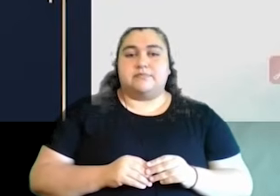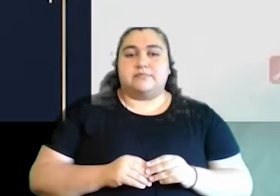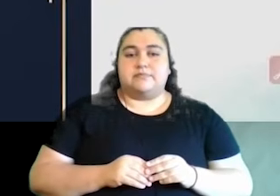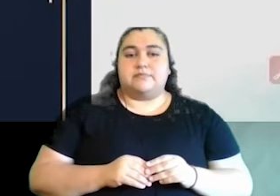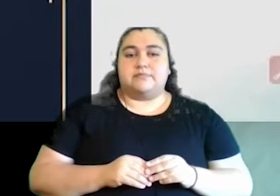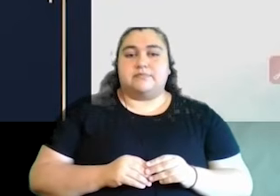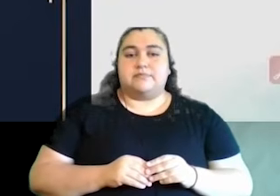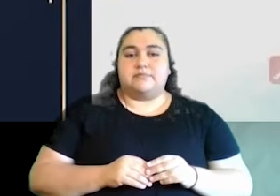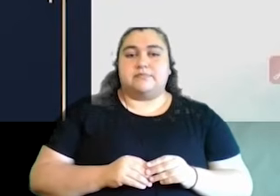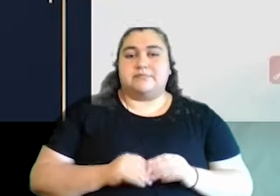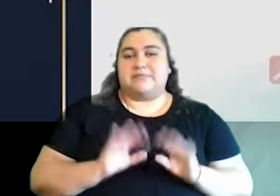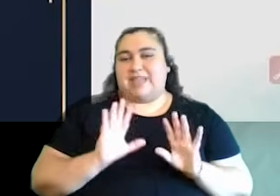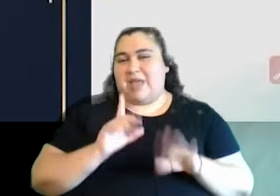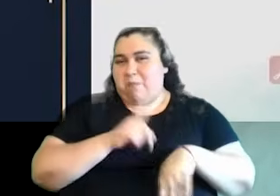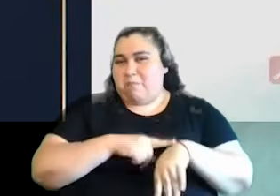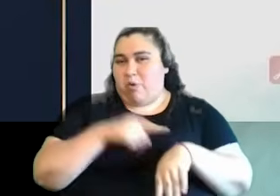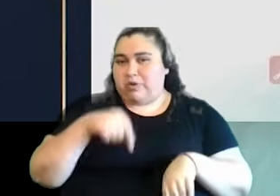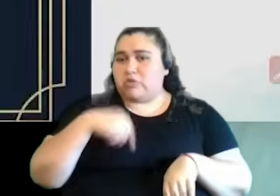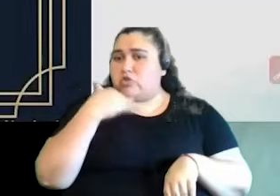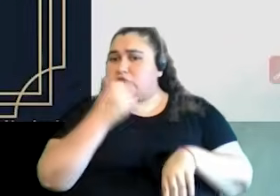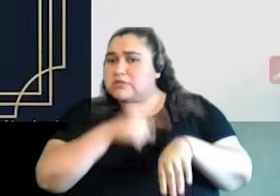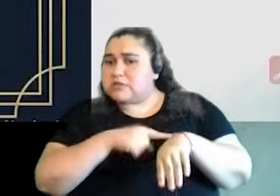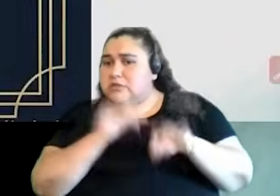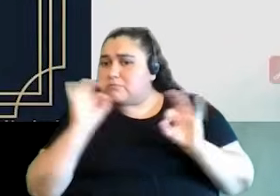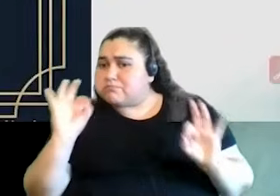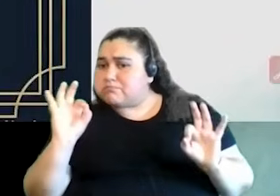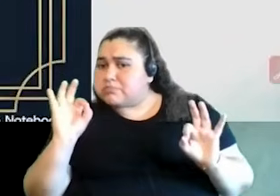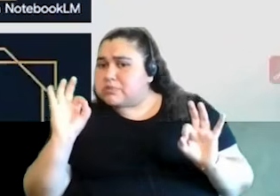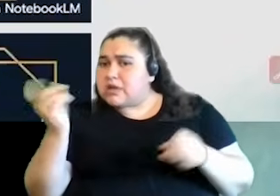Aprovechando, no sé si ya está Claudia dentro de lo que es...